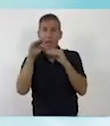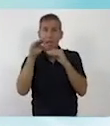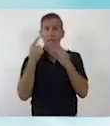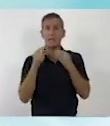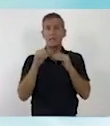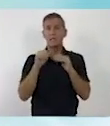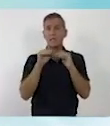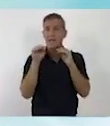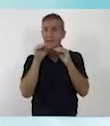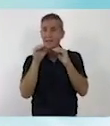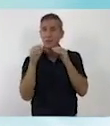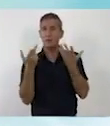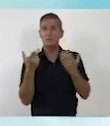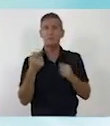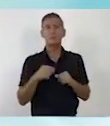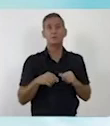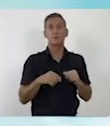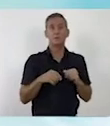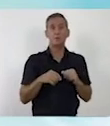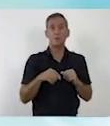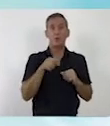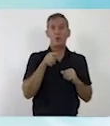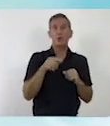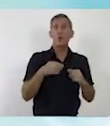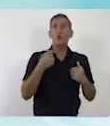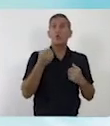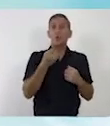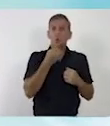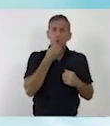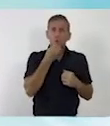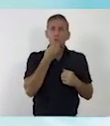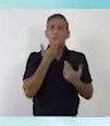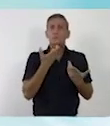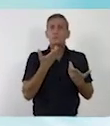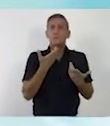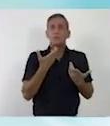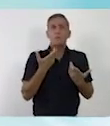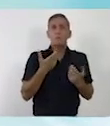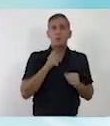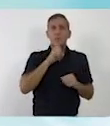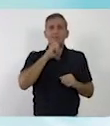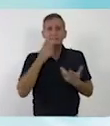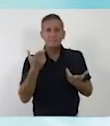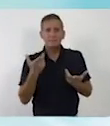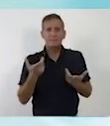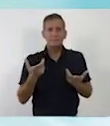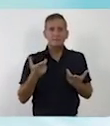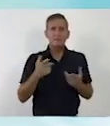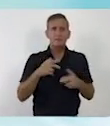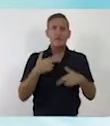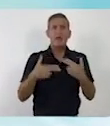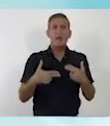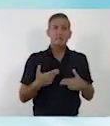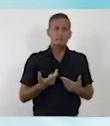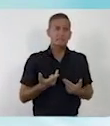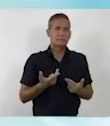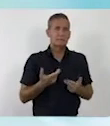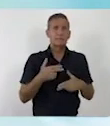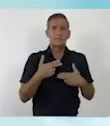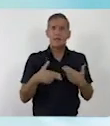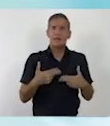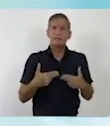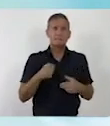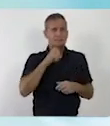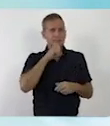decidió representar. Fíjense que a medida que ustedes se compliquen en los ejemplos que ustedes definan hacer, así será la complicación.